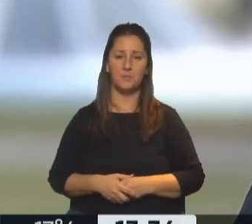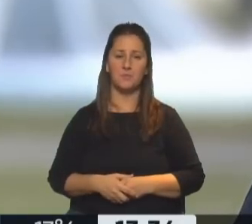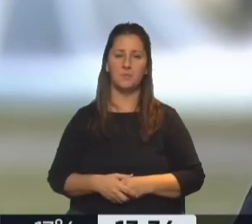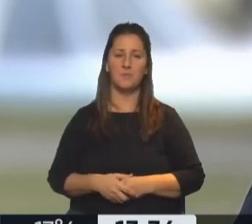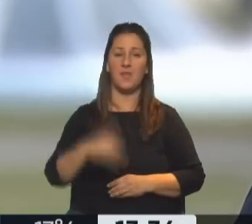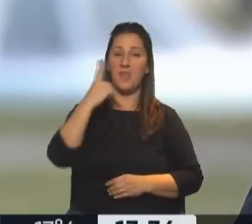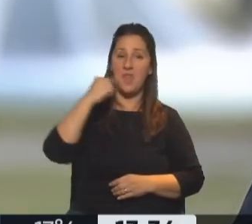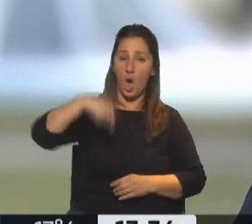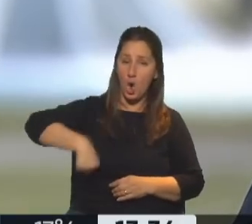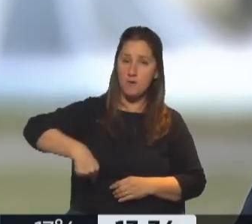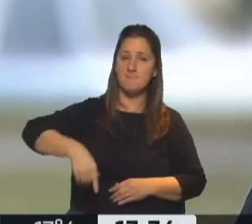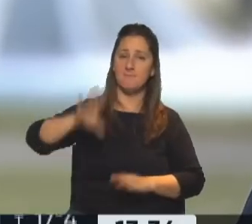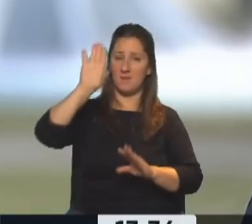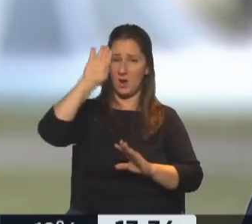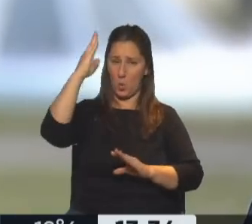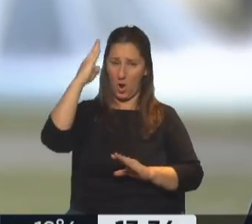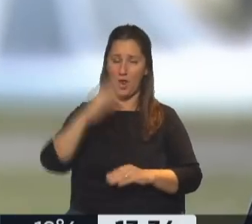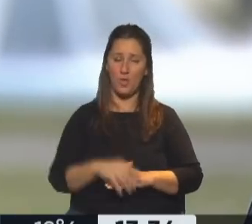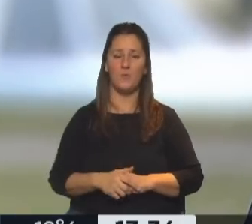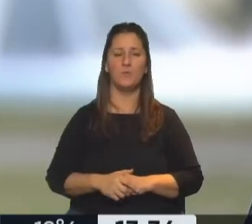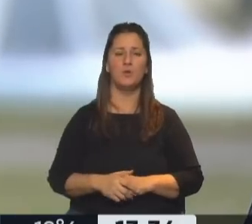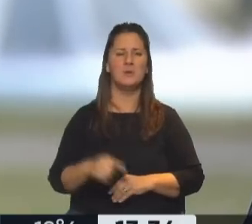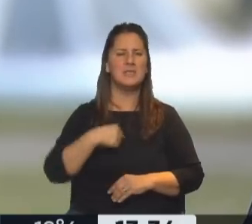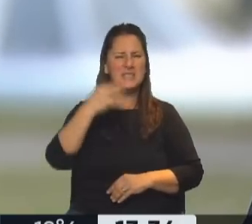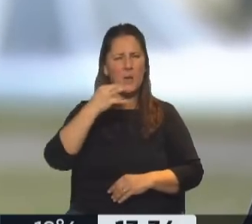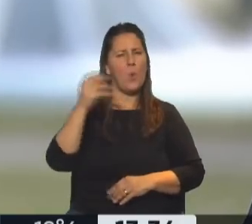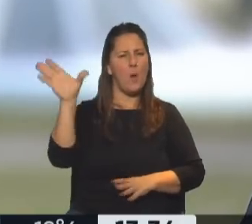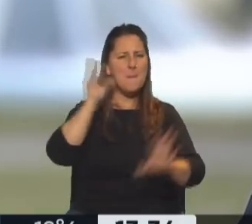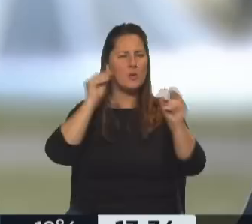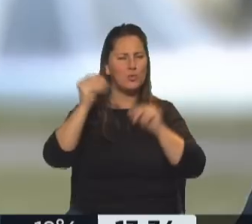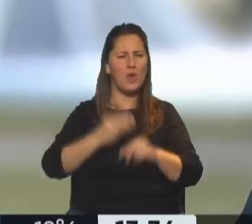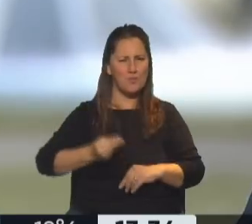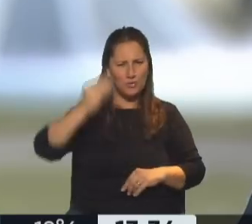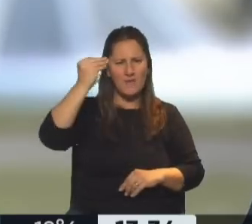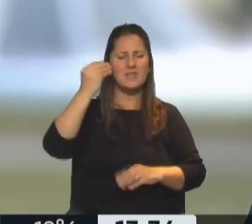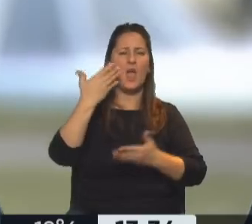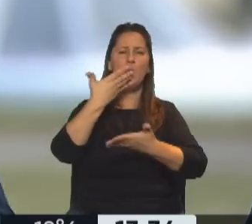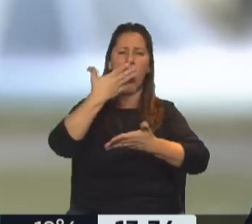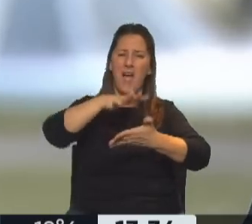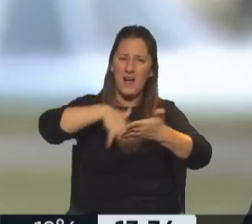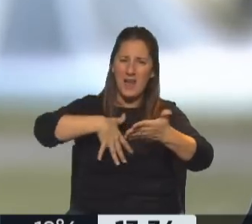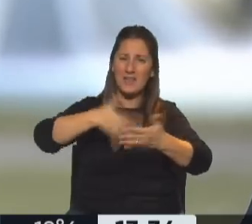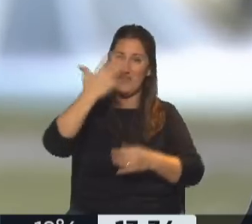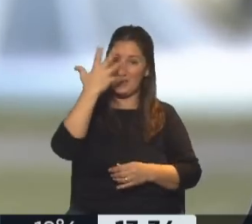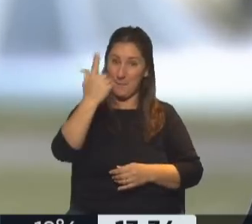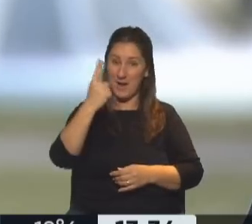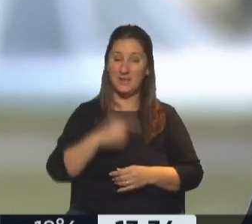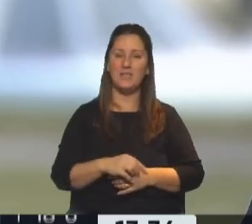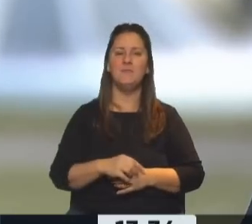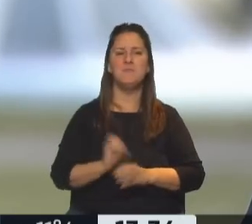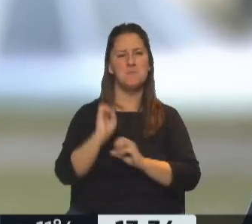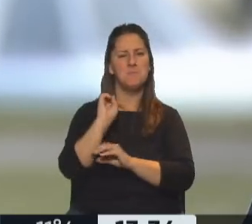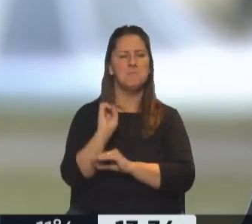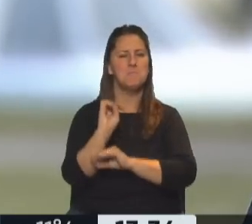en este día recordarlo. Me lo habrán escuchado más de una vez, porque hay una carta de San Martín que le